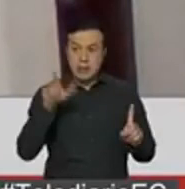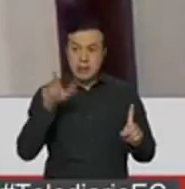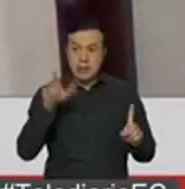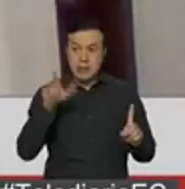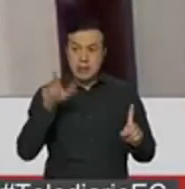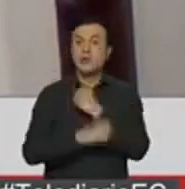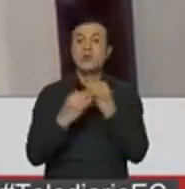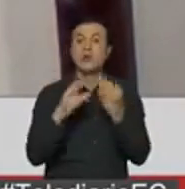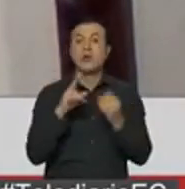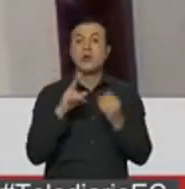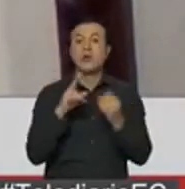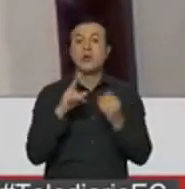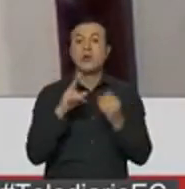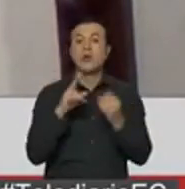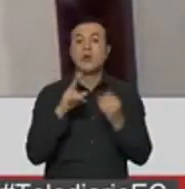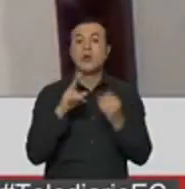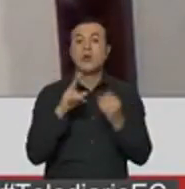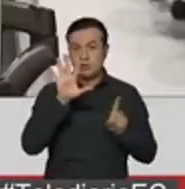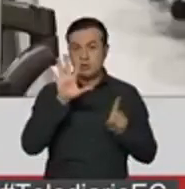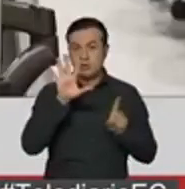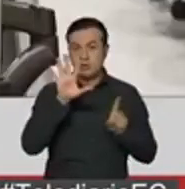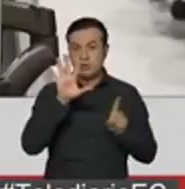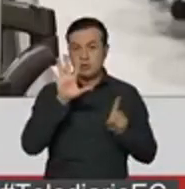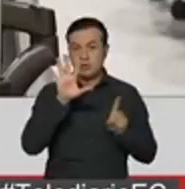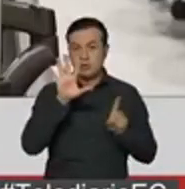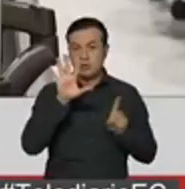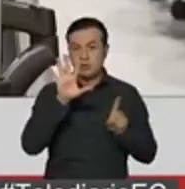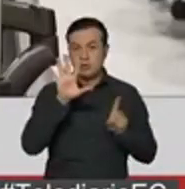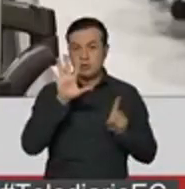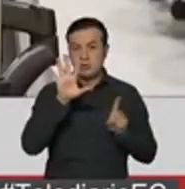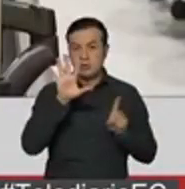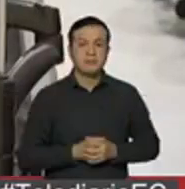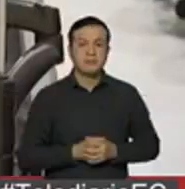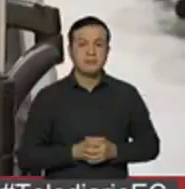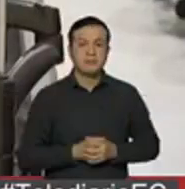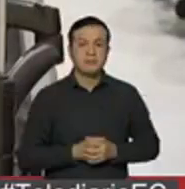libertad de 22 a 26 años. Santiago Tello, Ecuador TV.